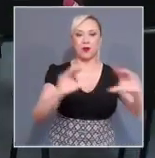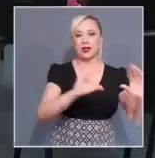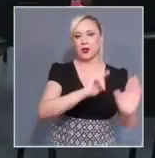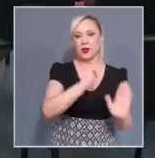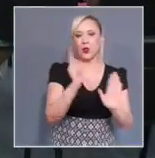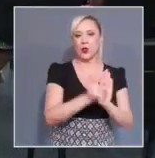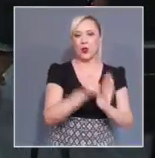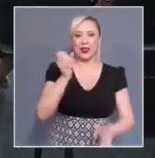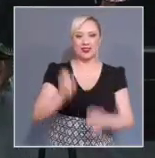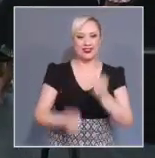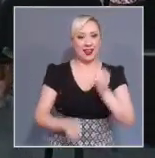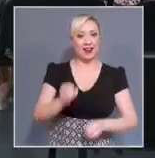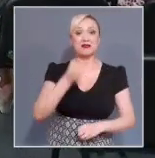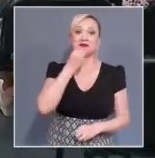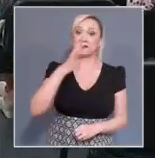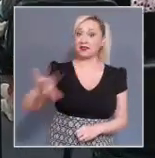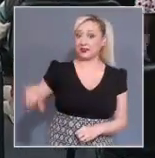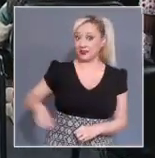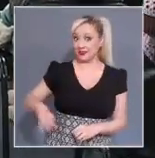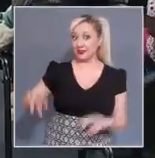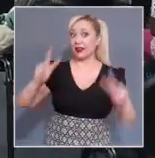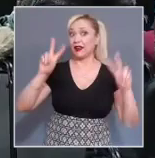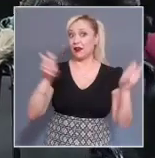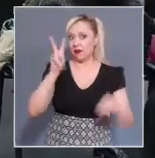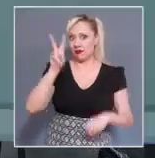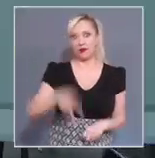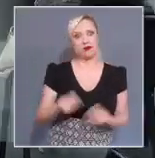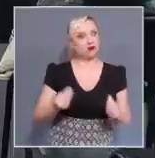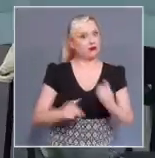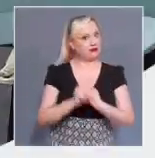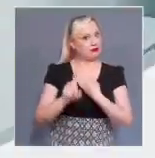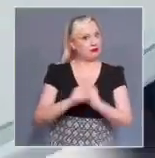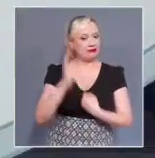Ochoa Tirado, canal del Poder Judicial de la Federación.